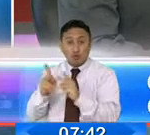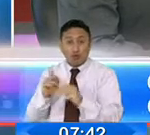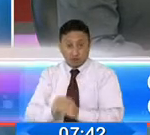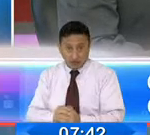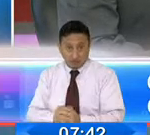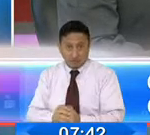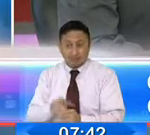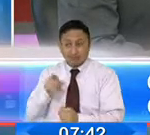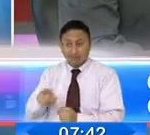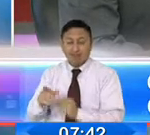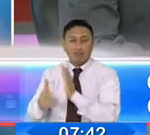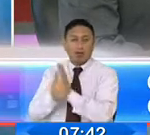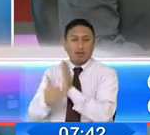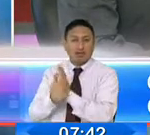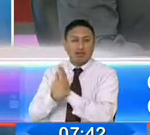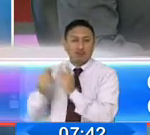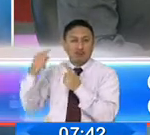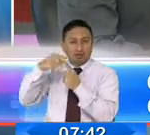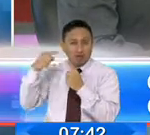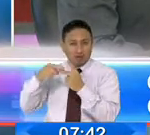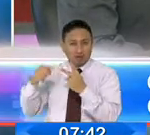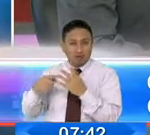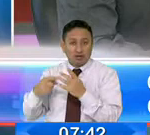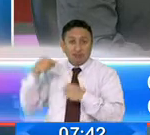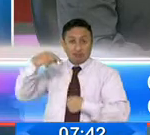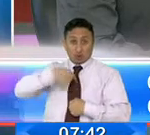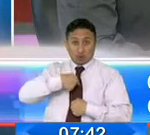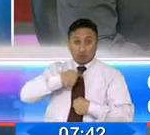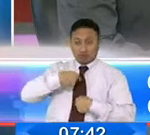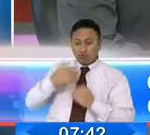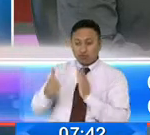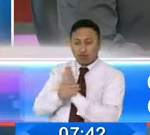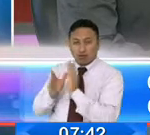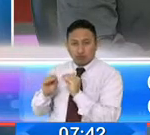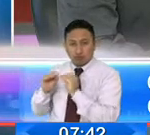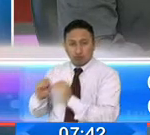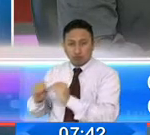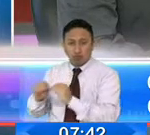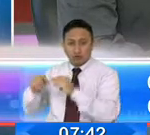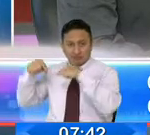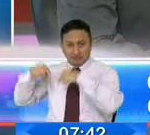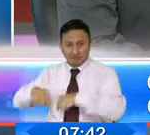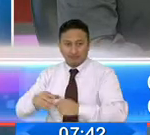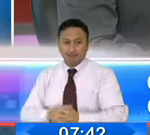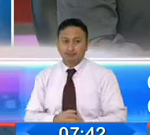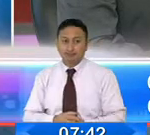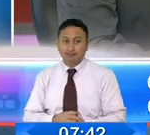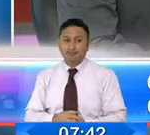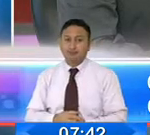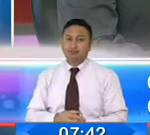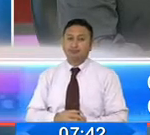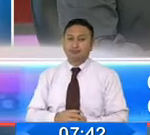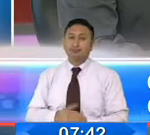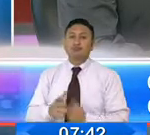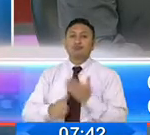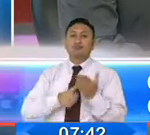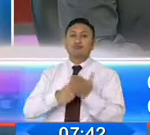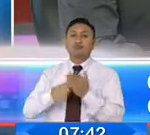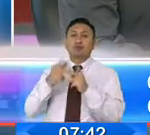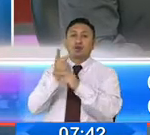Todas esas capacitaciones las impartiremos desde nuestro ecosistema emprendedor del Ministerio de la